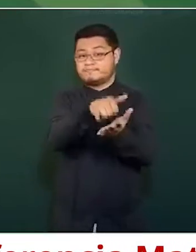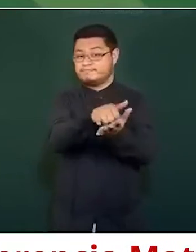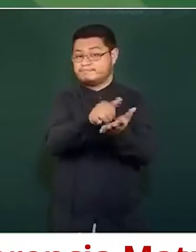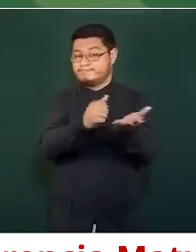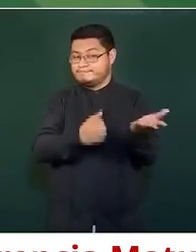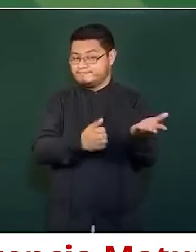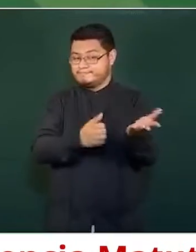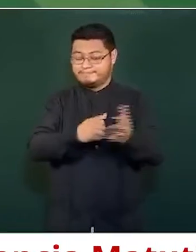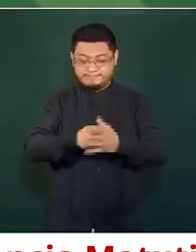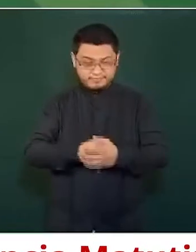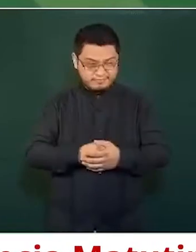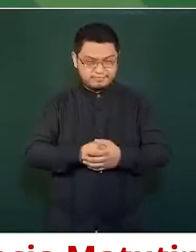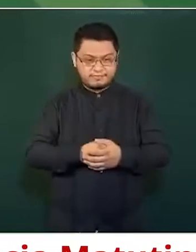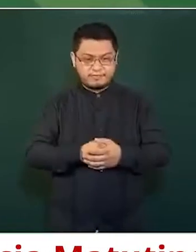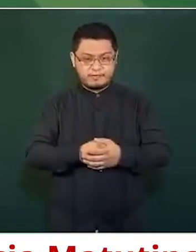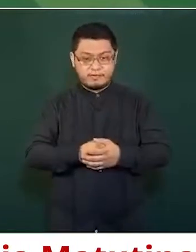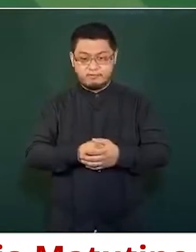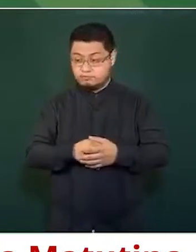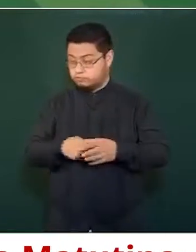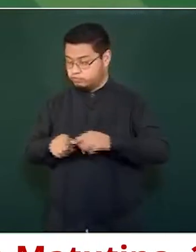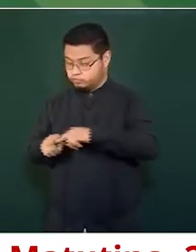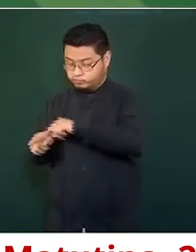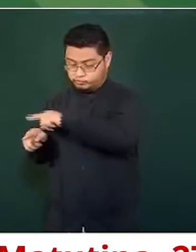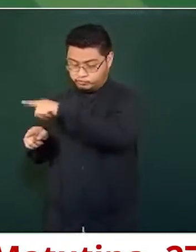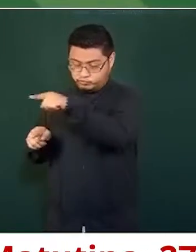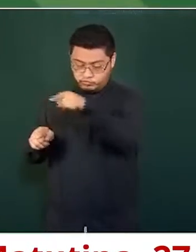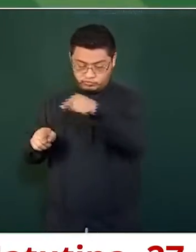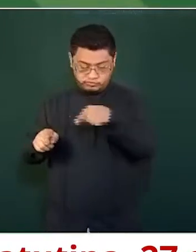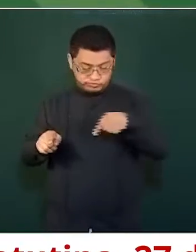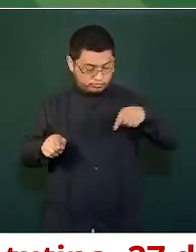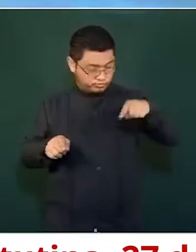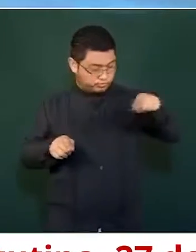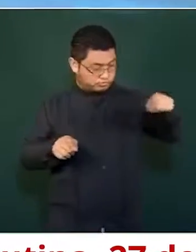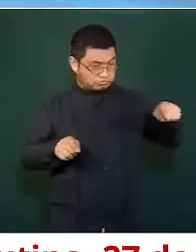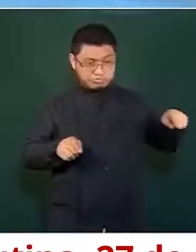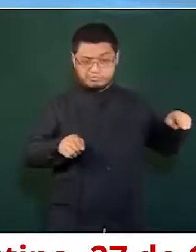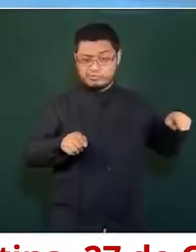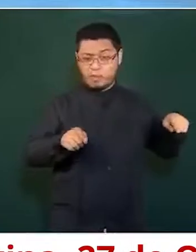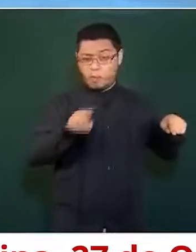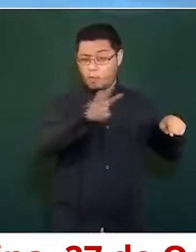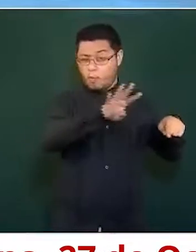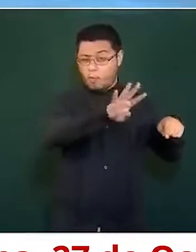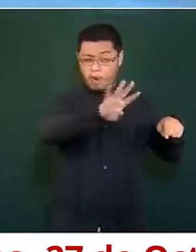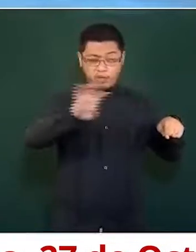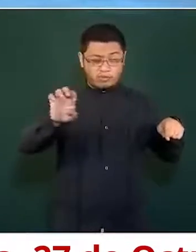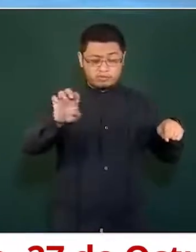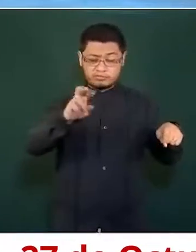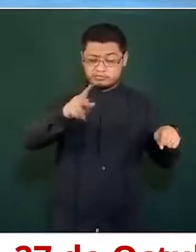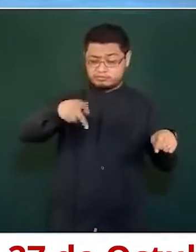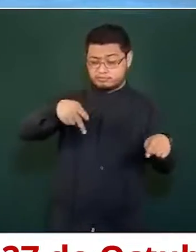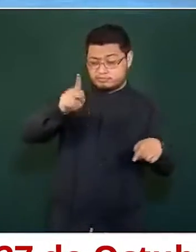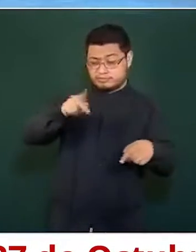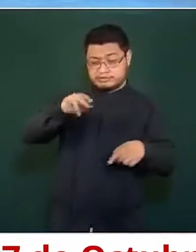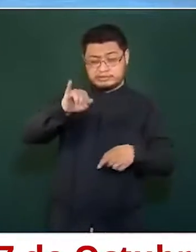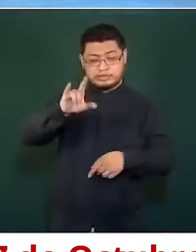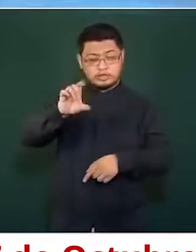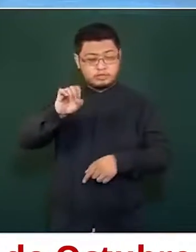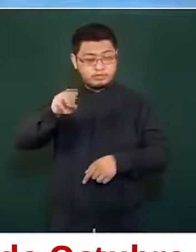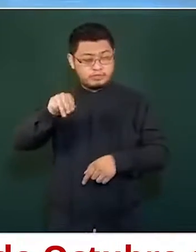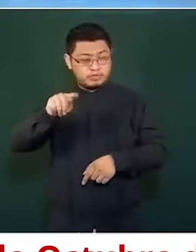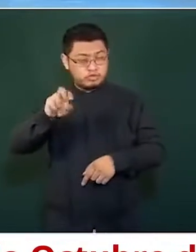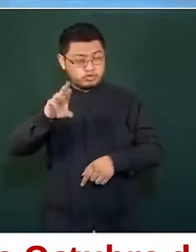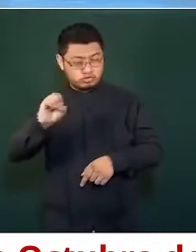atraviesa más de 400 kilómetros del estado de